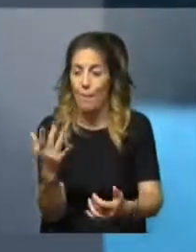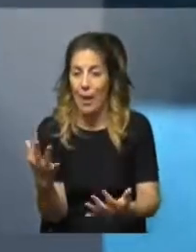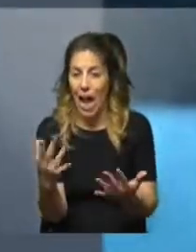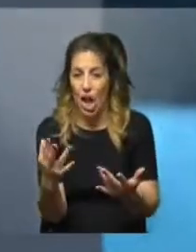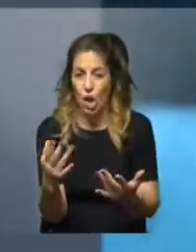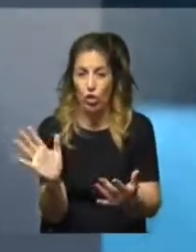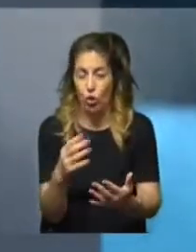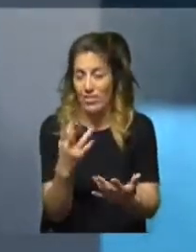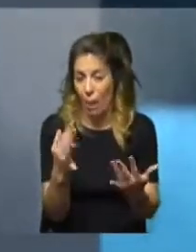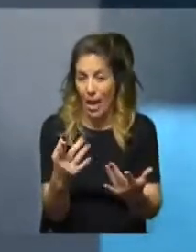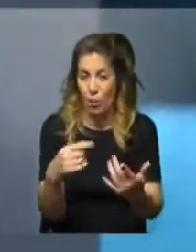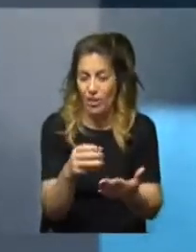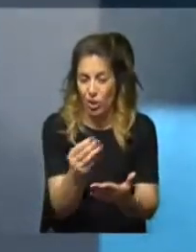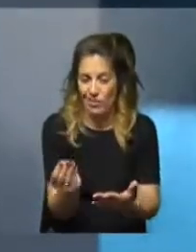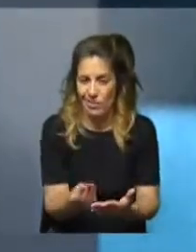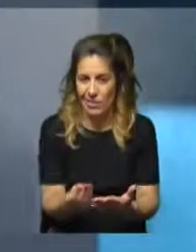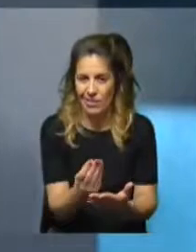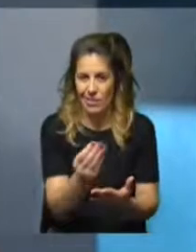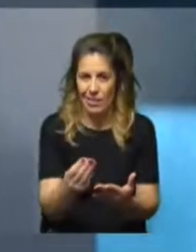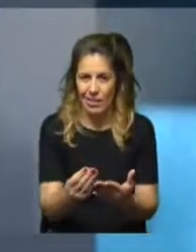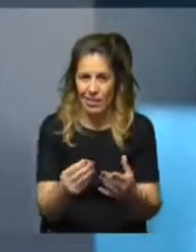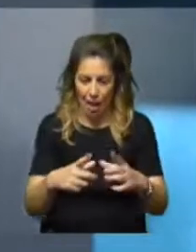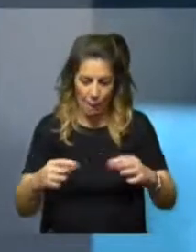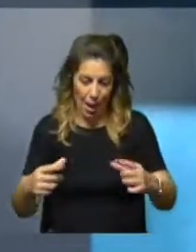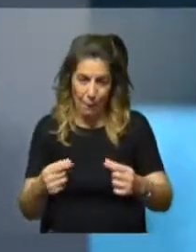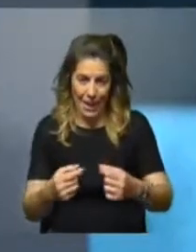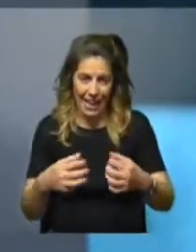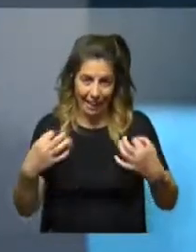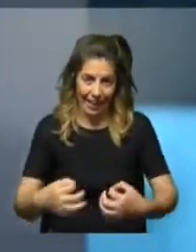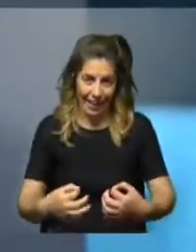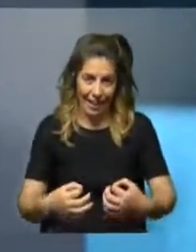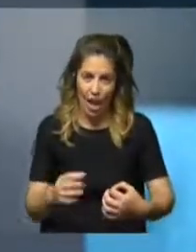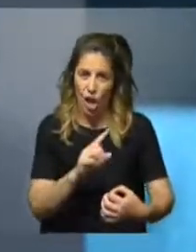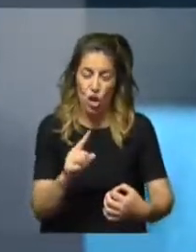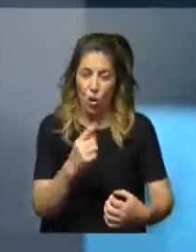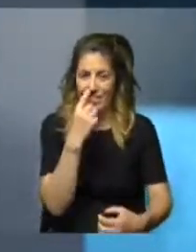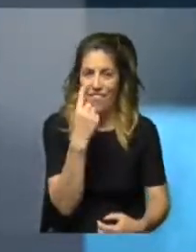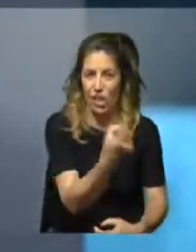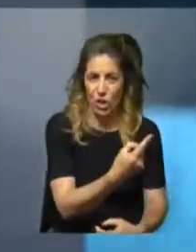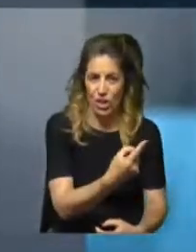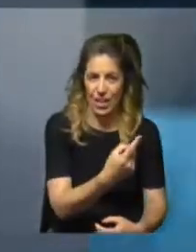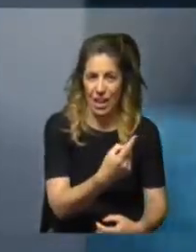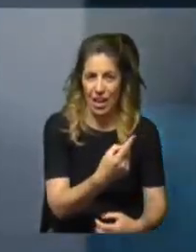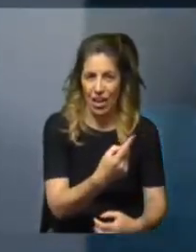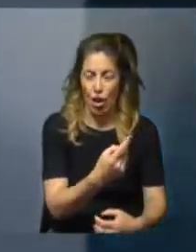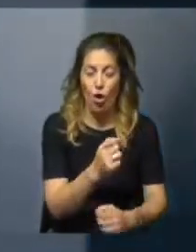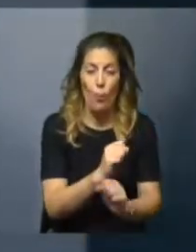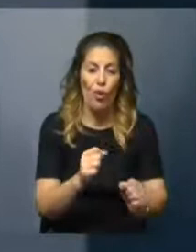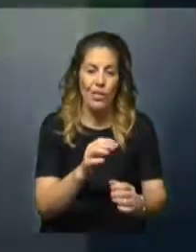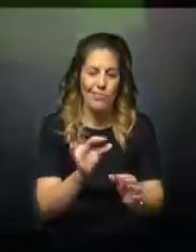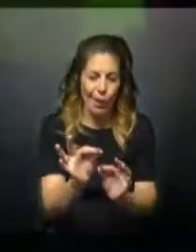mano en realidad toda esa mano pero si no haces en vida real este no tenés esa velocidad o no tenés la capacidad corrección